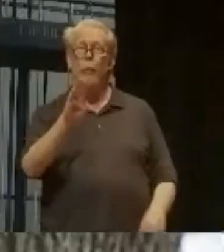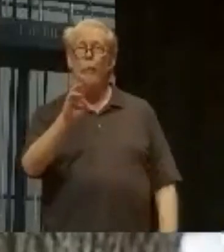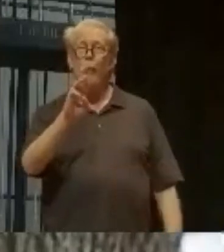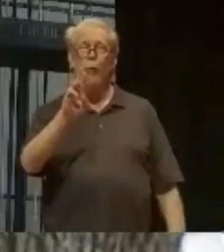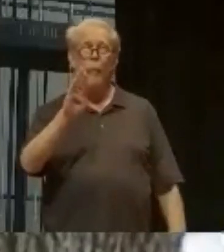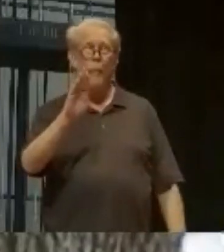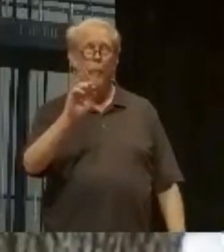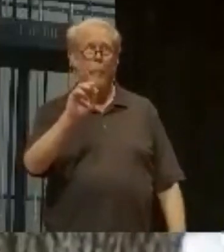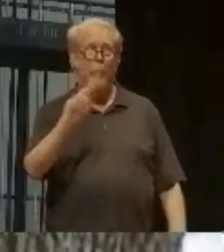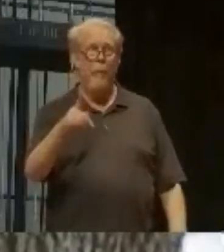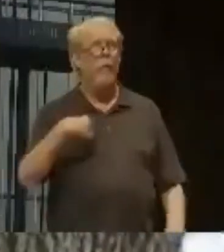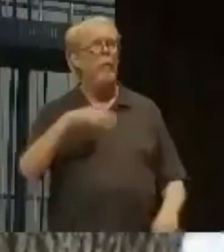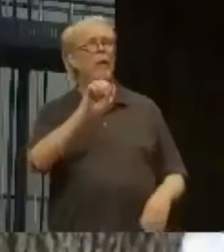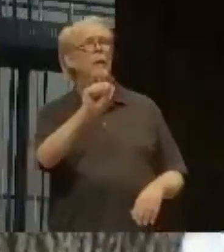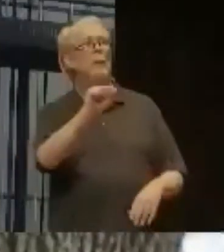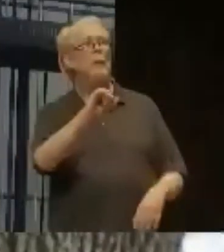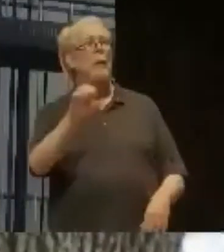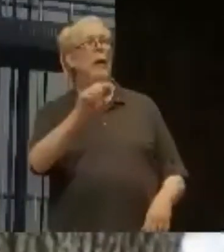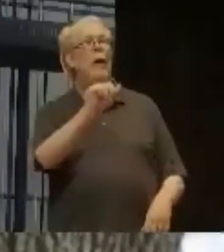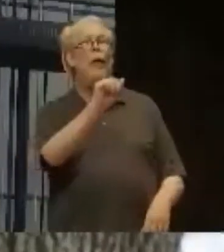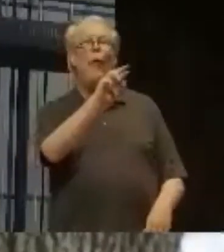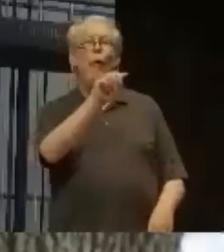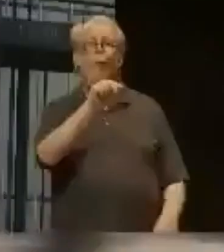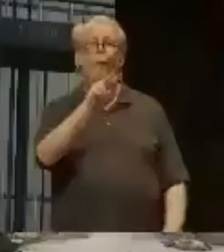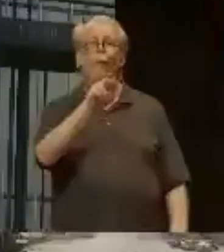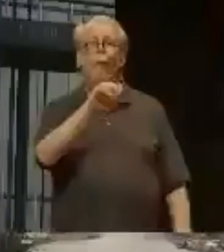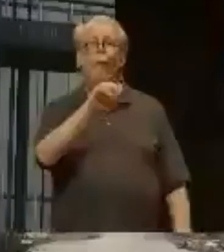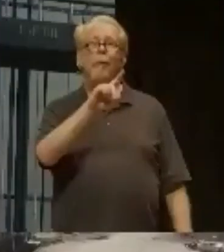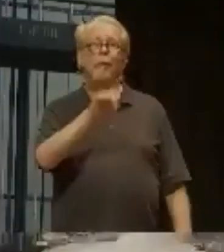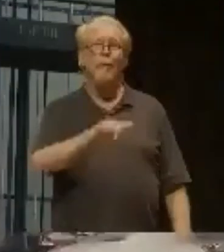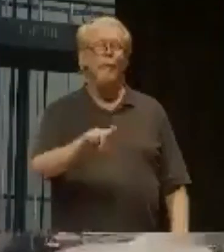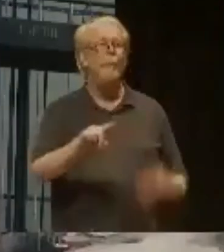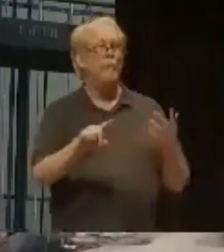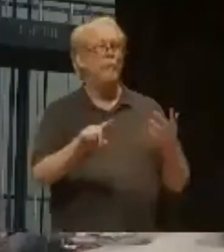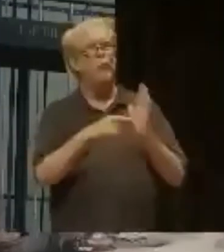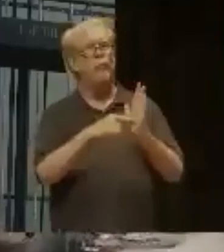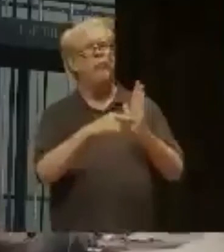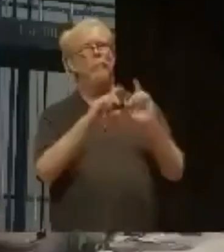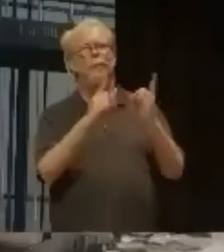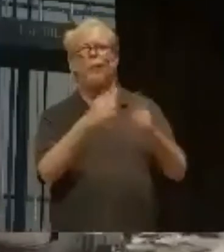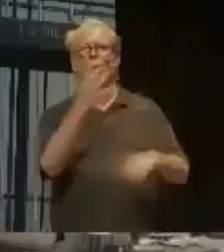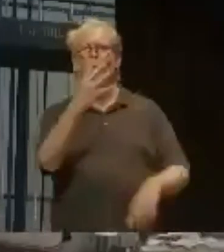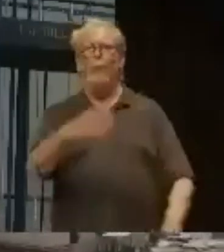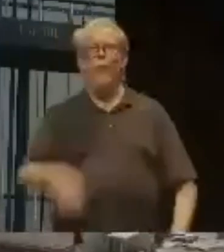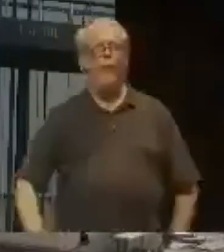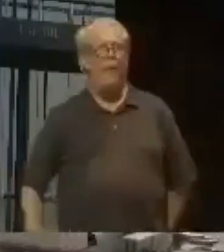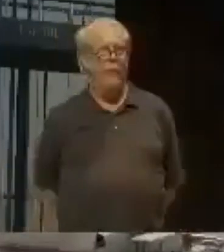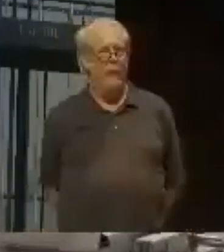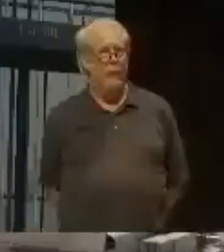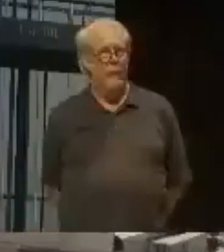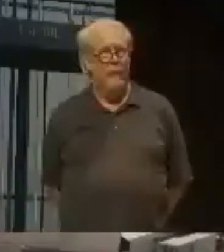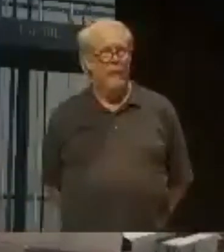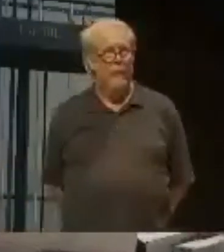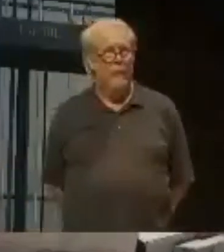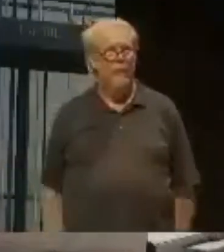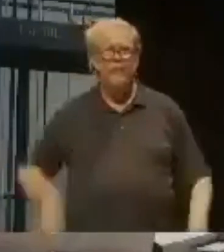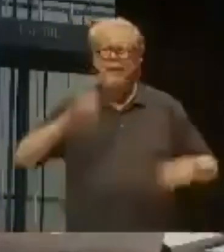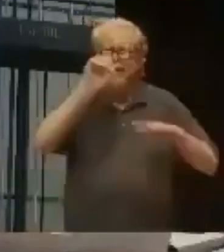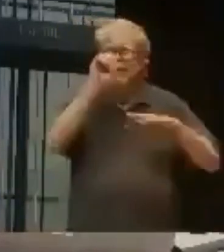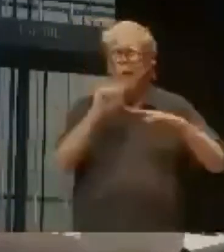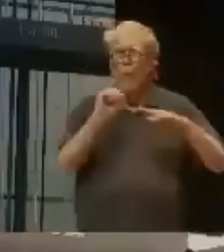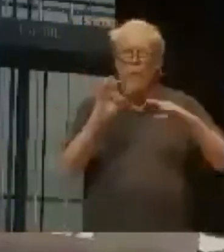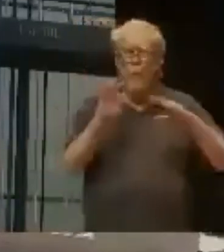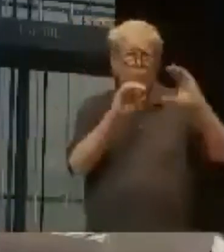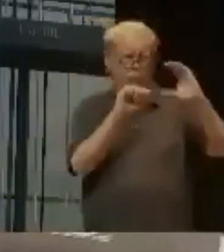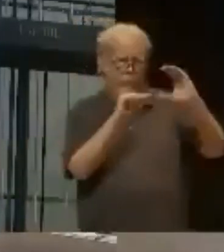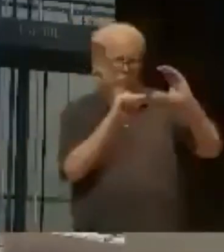Burbank, hogar de los Bulldogs. Yo soy Art Valdez, fideicomisario del distrito SAICD representando el Distrito 4. Justo